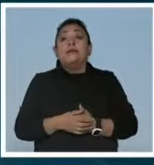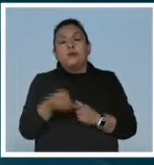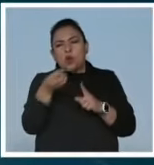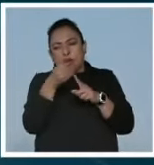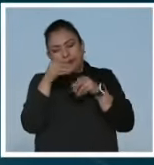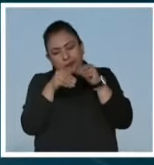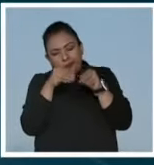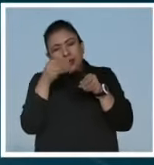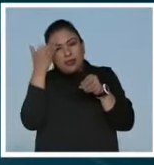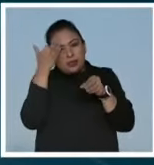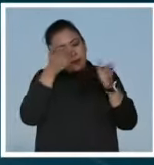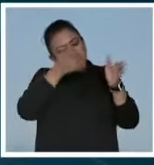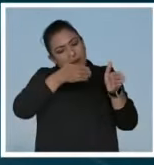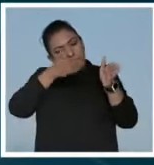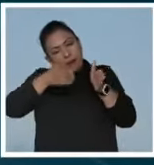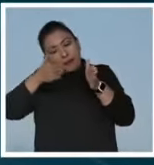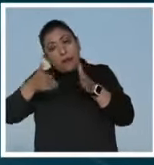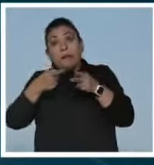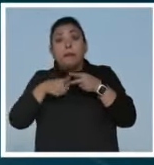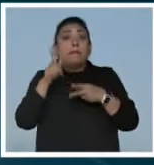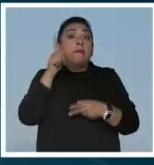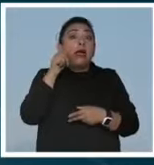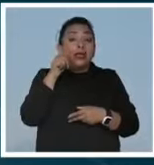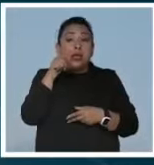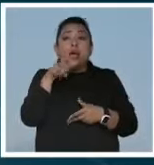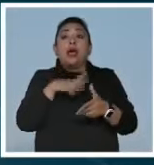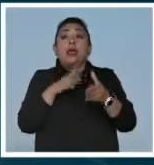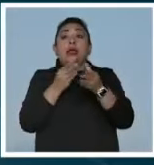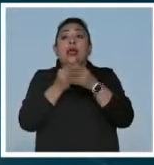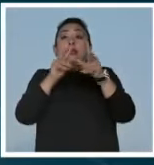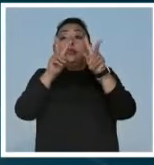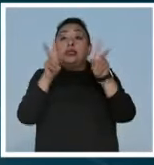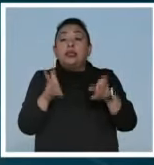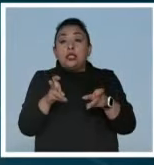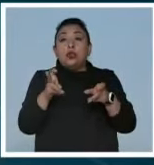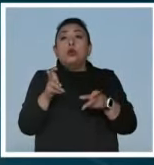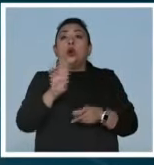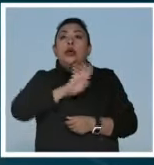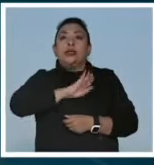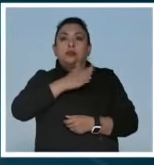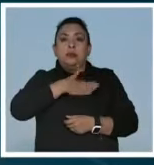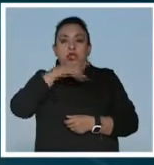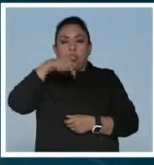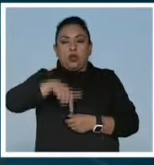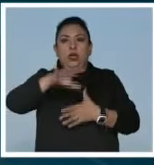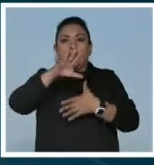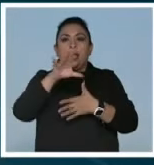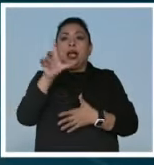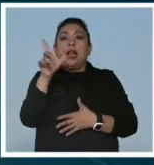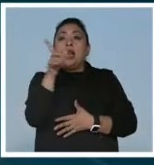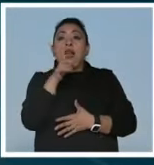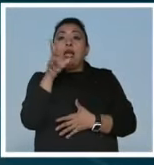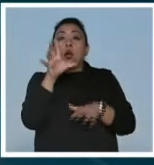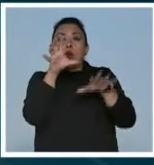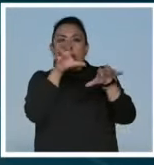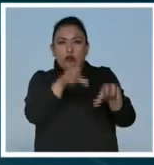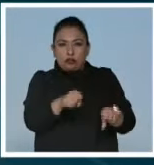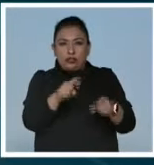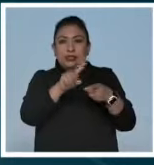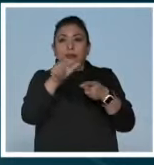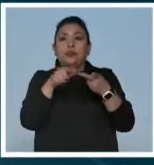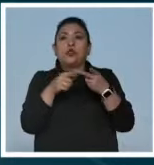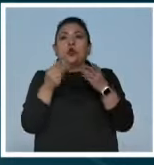Estructurado de manera cronológica, el curso dará inicio mañana con una clase que lleva por título El Español en América, Lengua de Conquista.